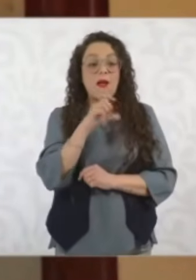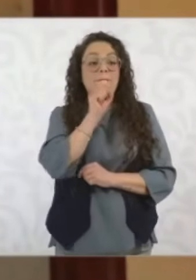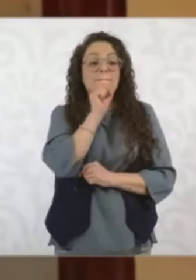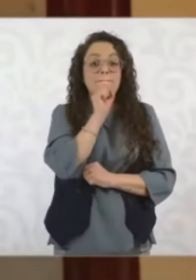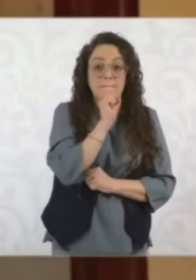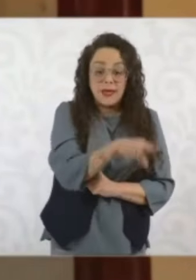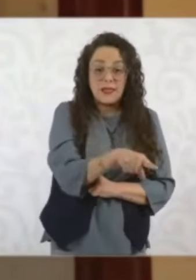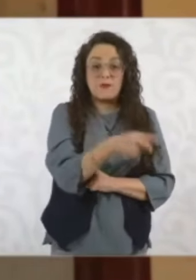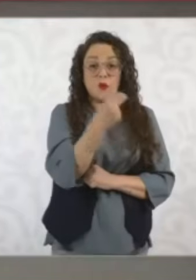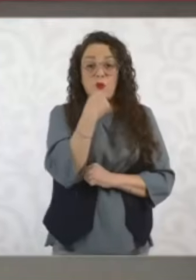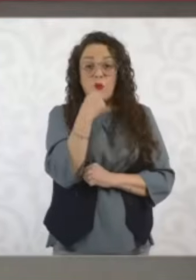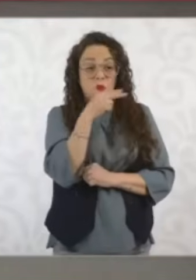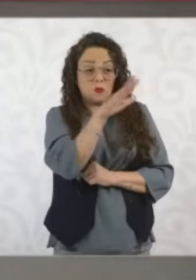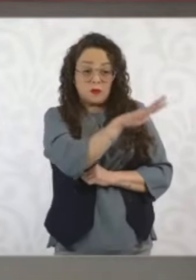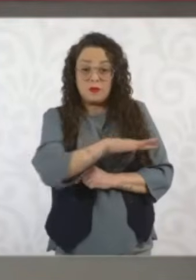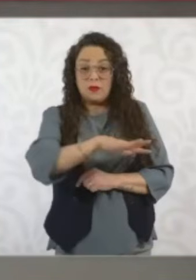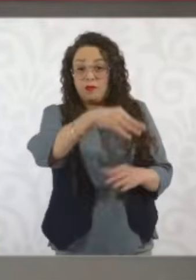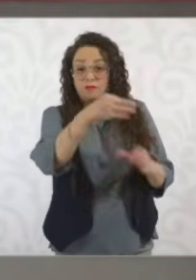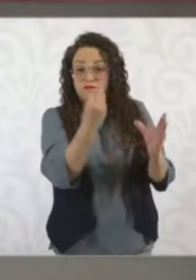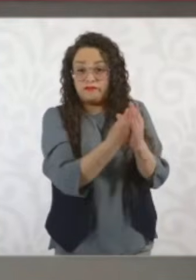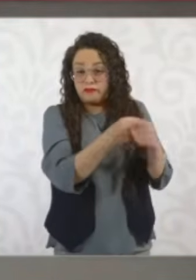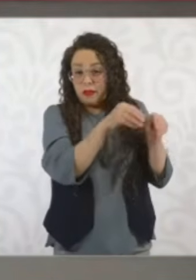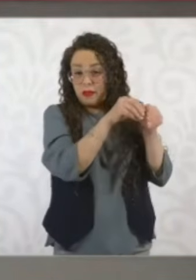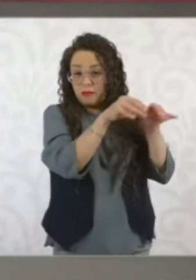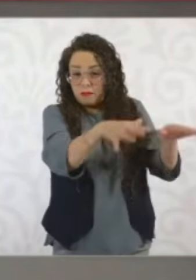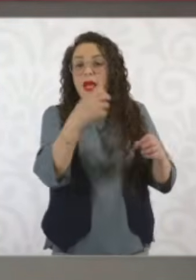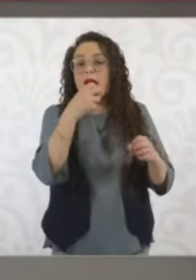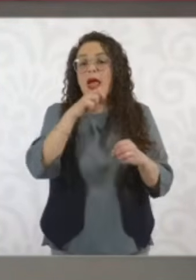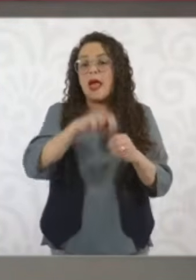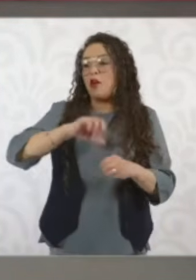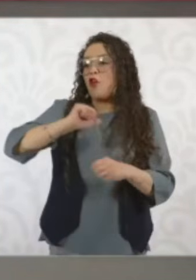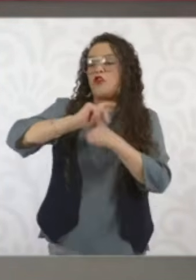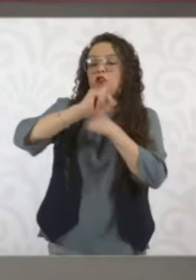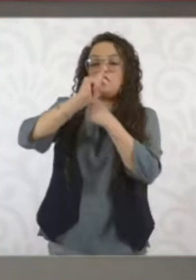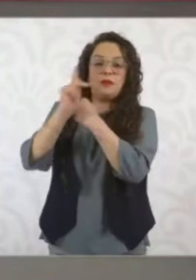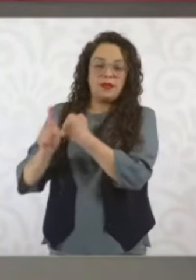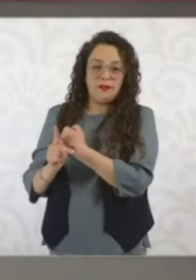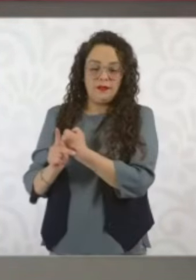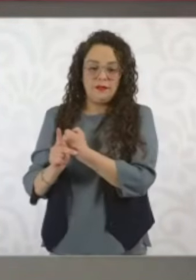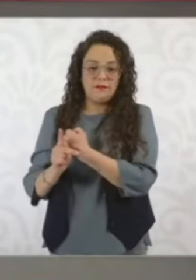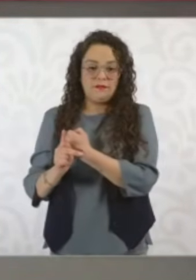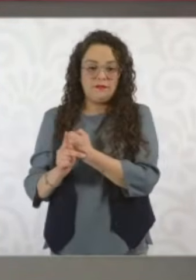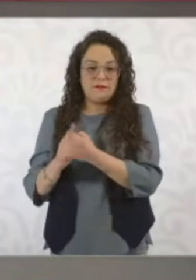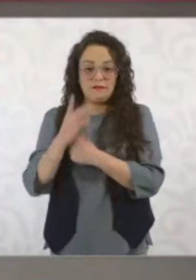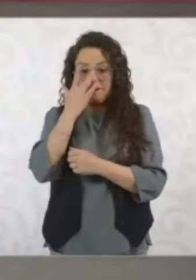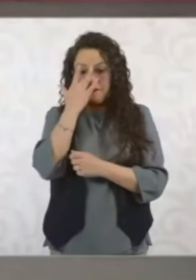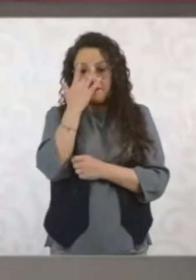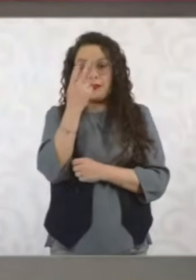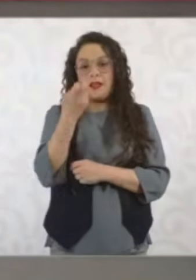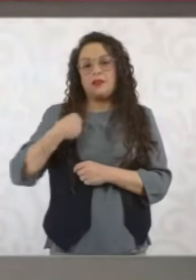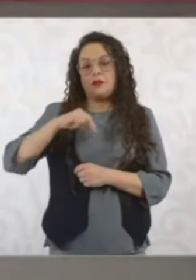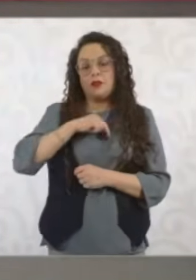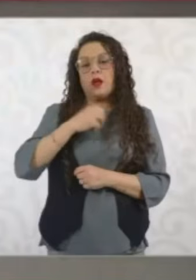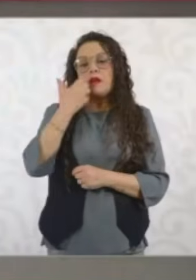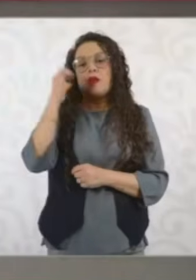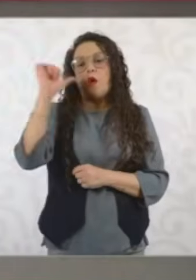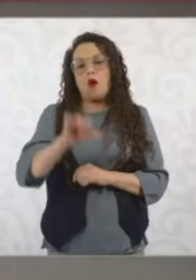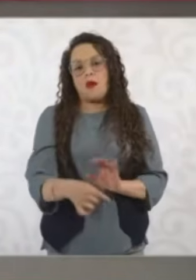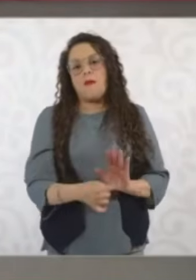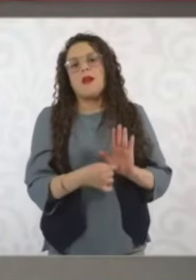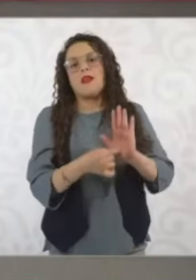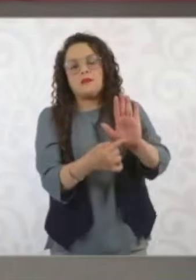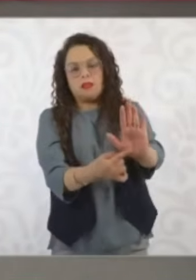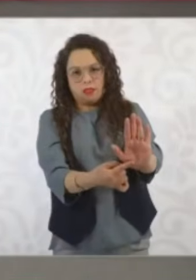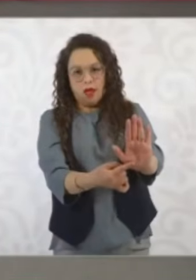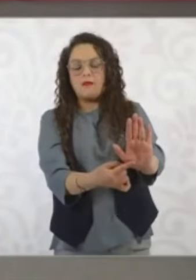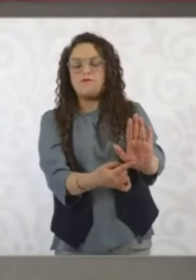en diferentes países del mundo. Entonces, eso es lo que queríamos presentarles el día de hoy, que